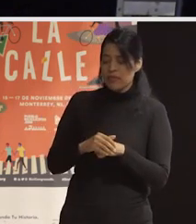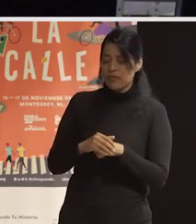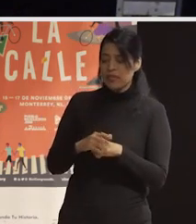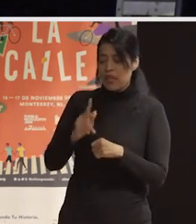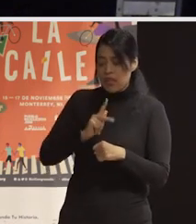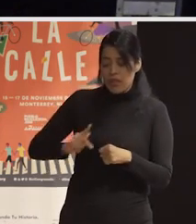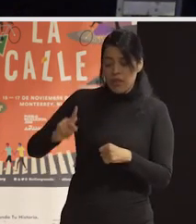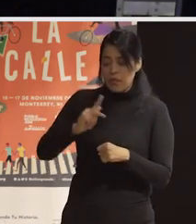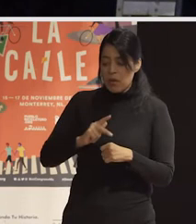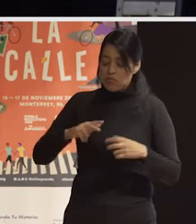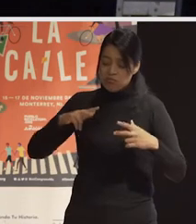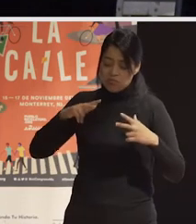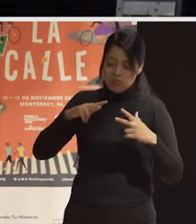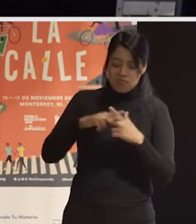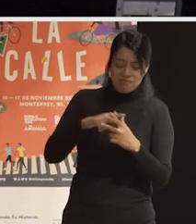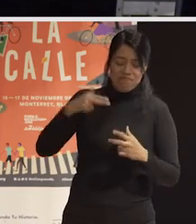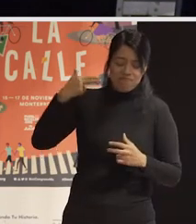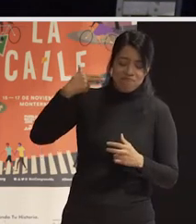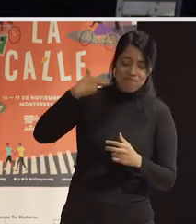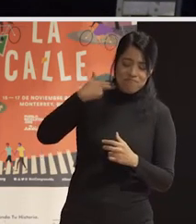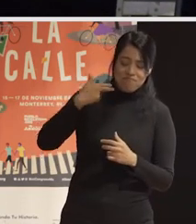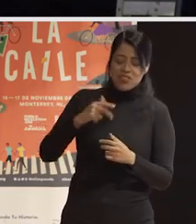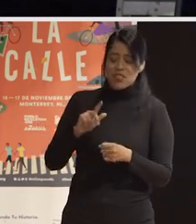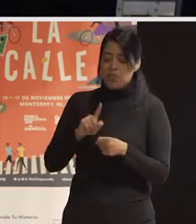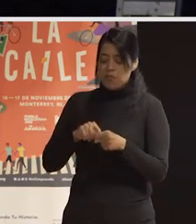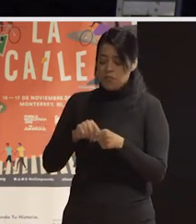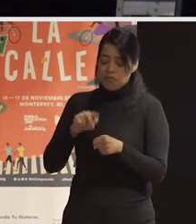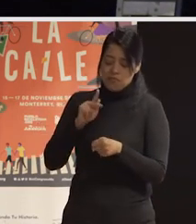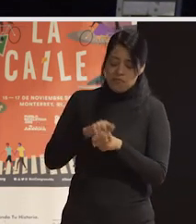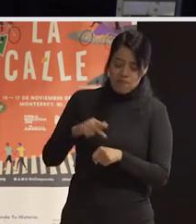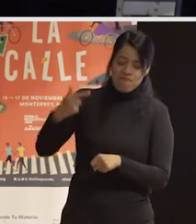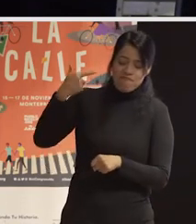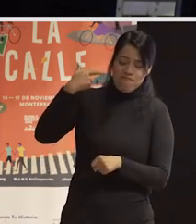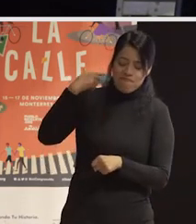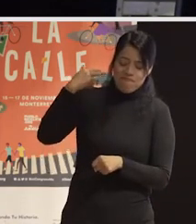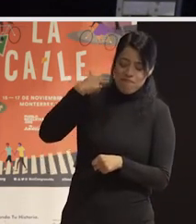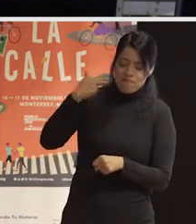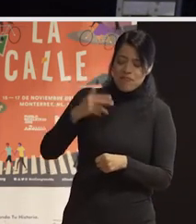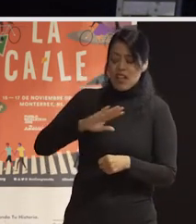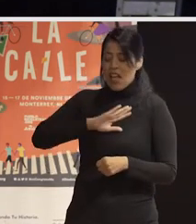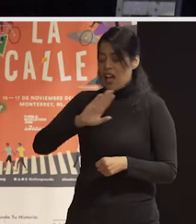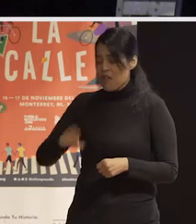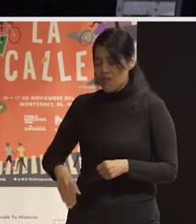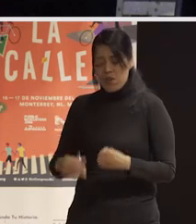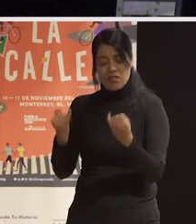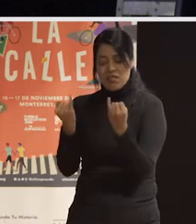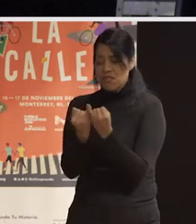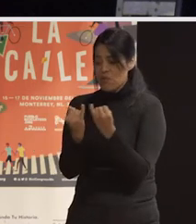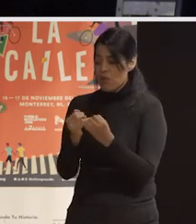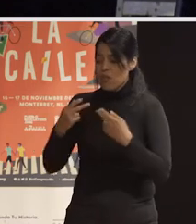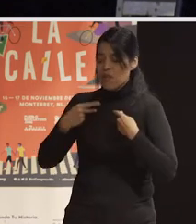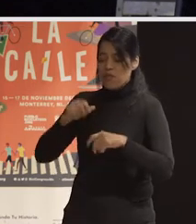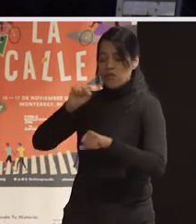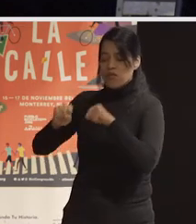se matan con impunidad gracias a racismo en generalizado también hay muertes de ciclistas a diario en todos los